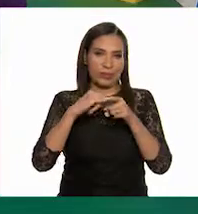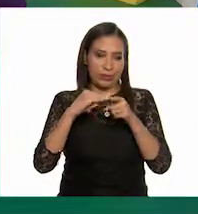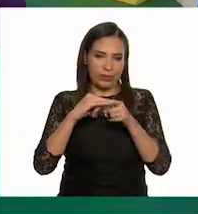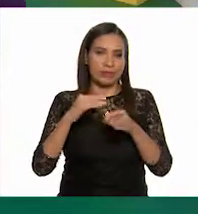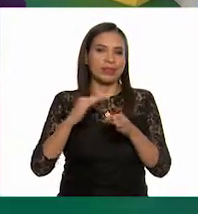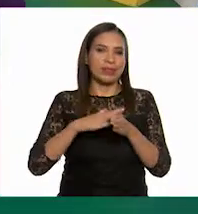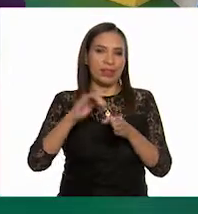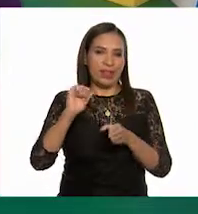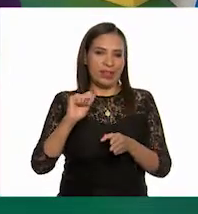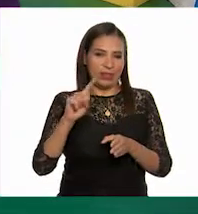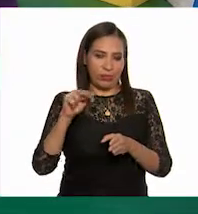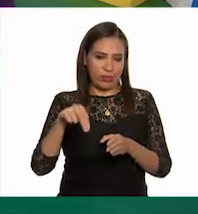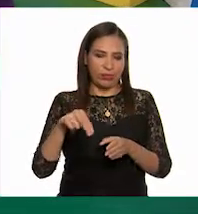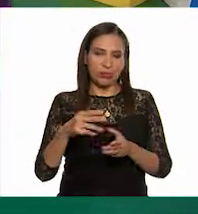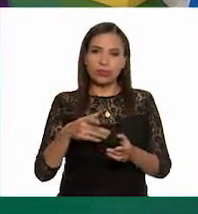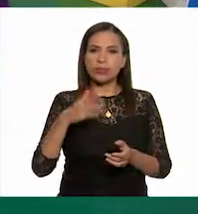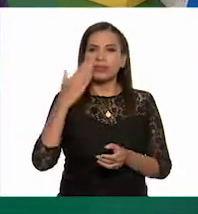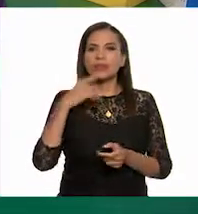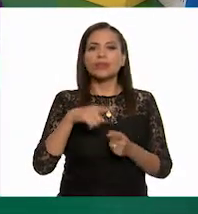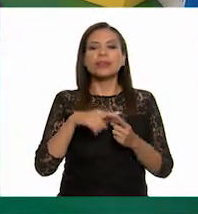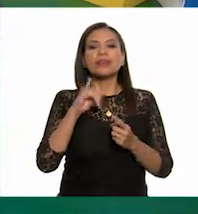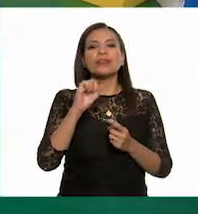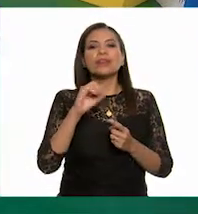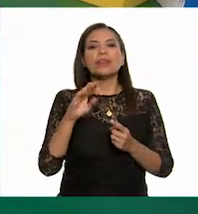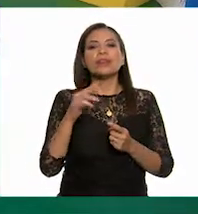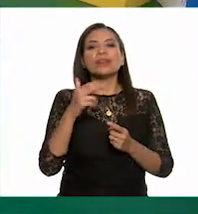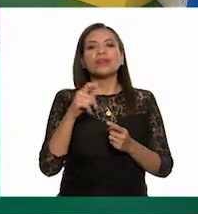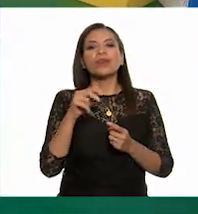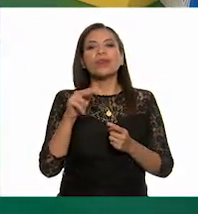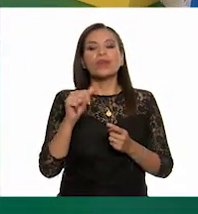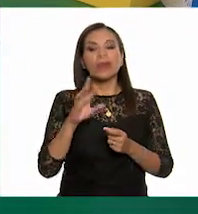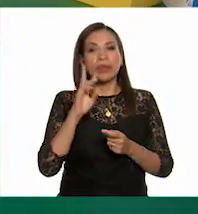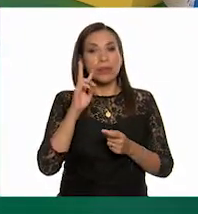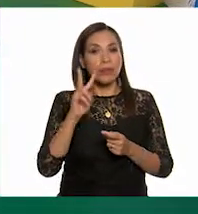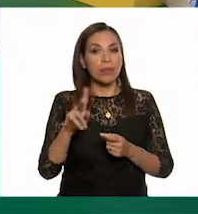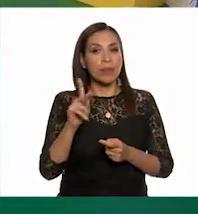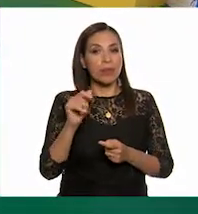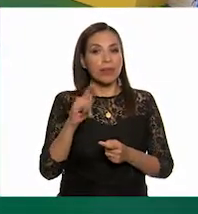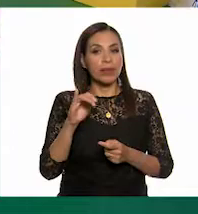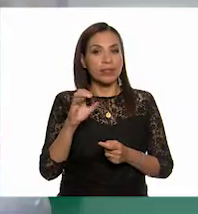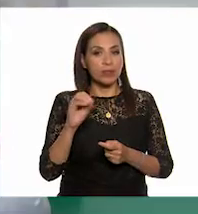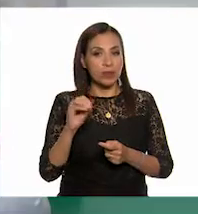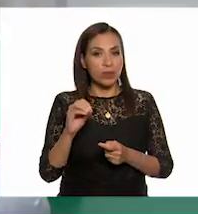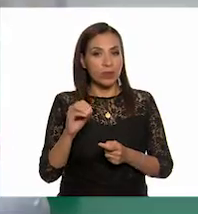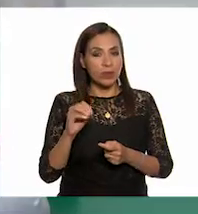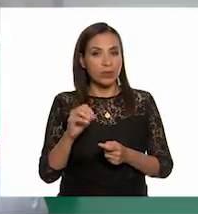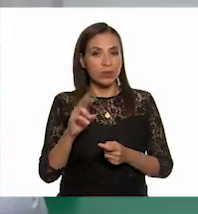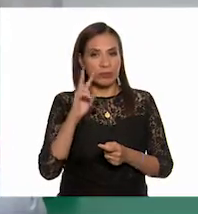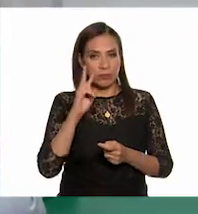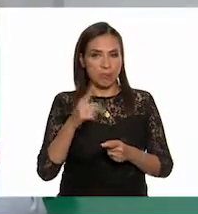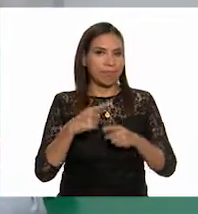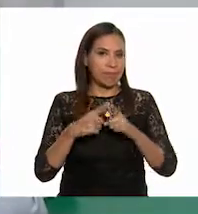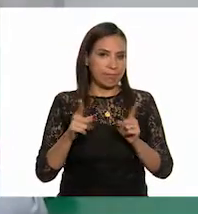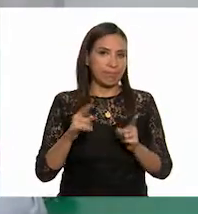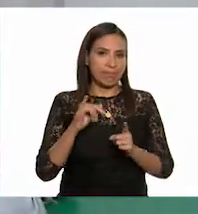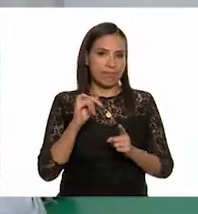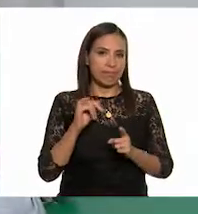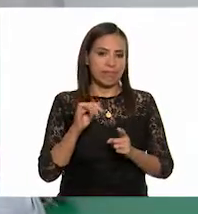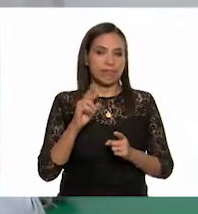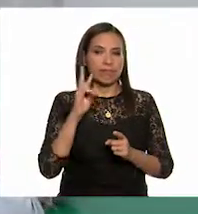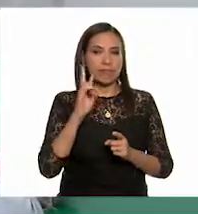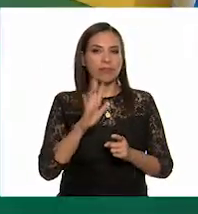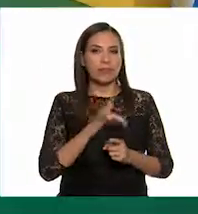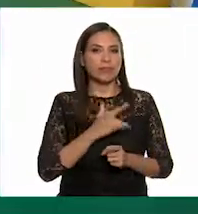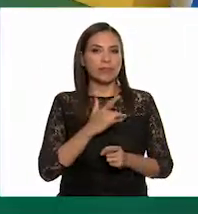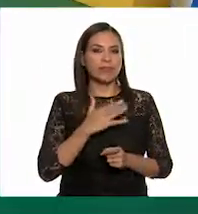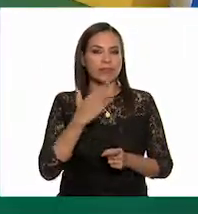atún. Uh-huh. Oigan, Isabel Héctorovich. ¿Qué pasó? ¿Ya vieron a Patricio Tenoch? Se ve distinto. Sí, se ve